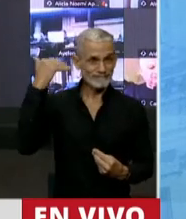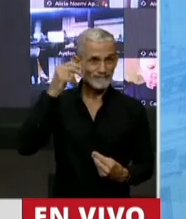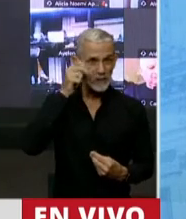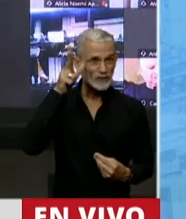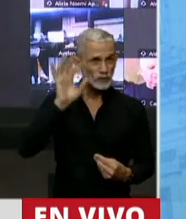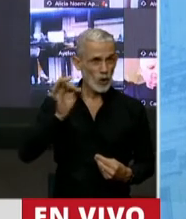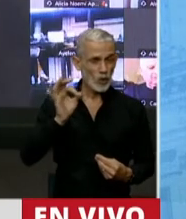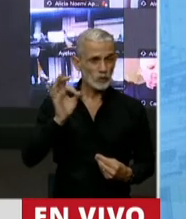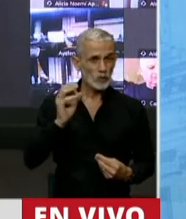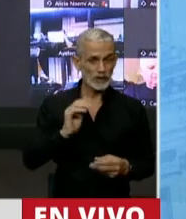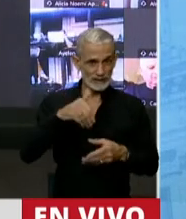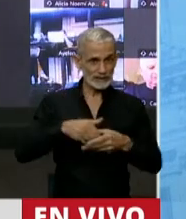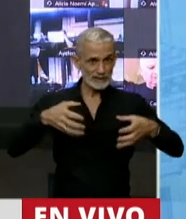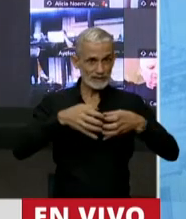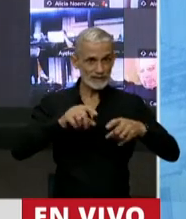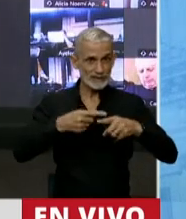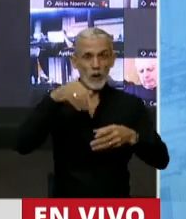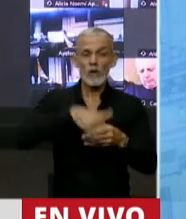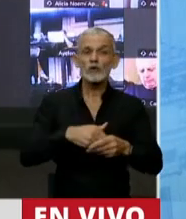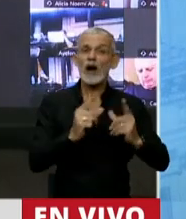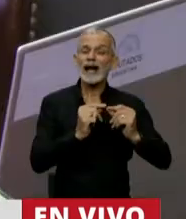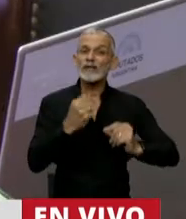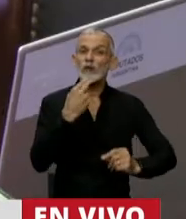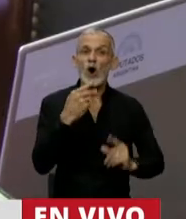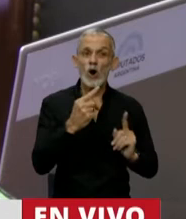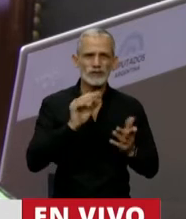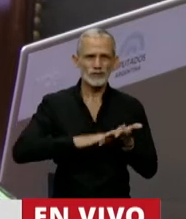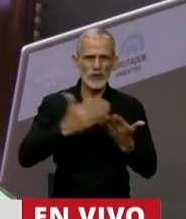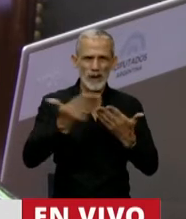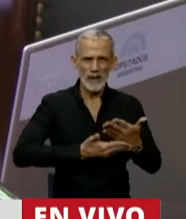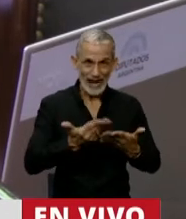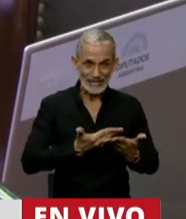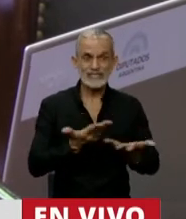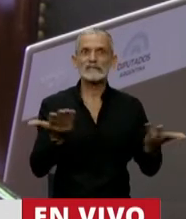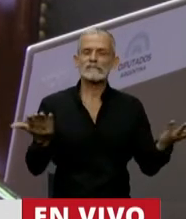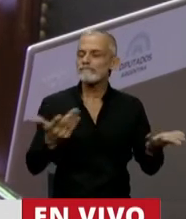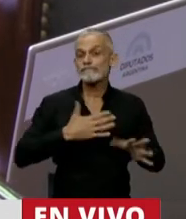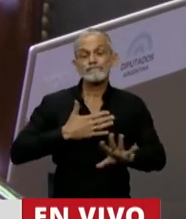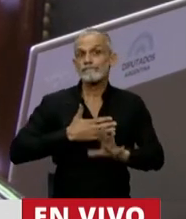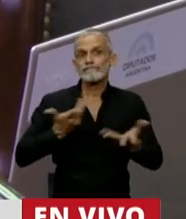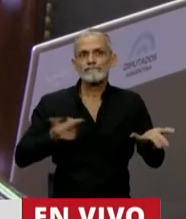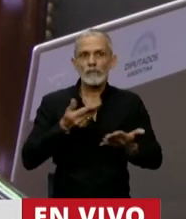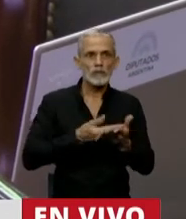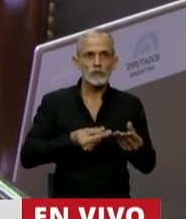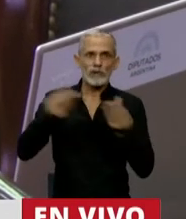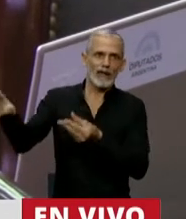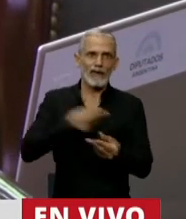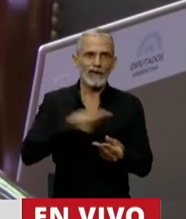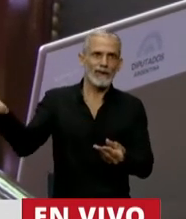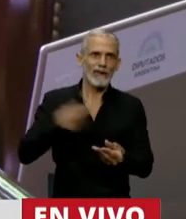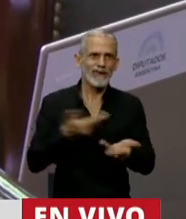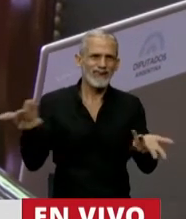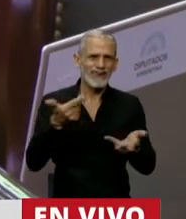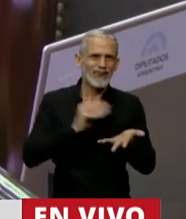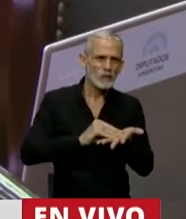oportunidad ningún miembro de nuestro bloque votó el artículo 11, que era el artículo de las planillas. Lamentamos esta situación de un presupuesto que va y viene de una cámara